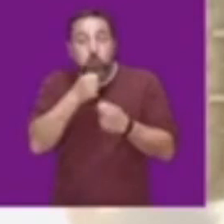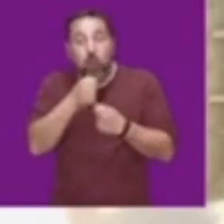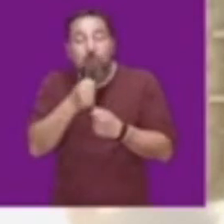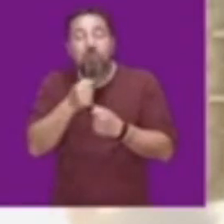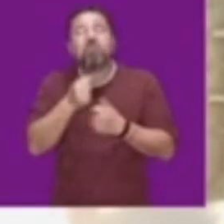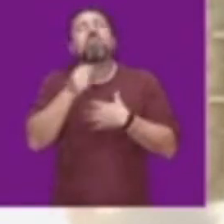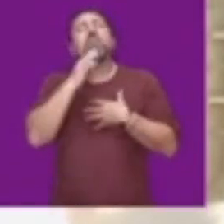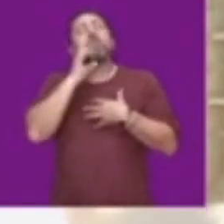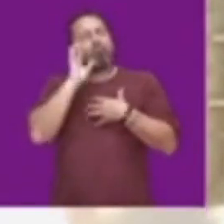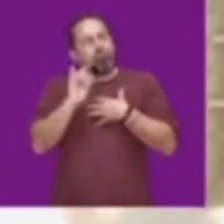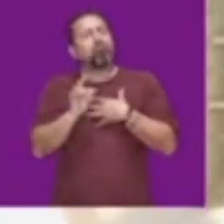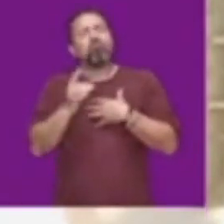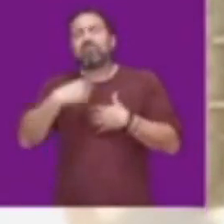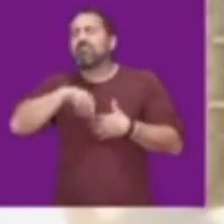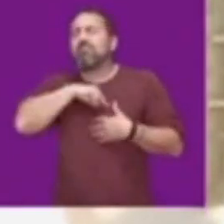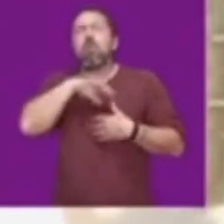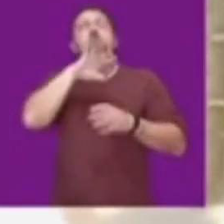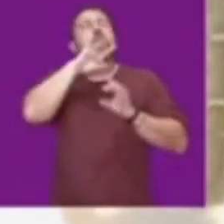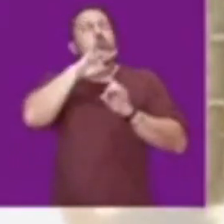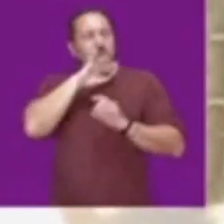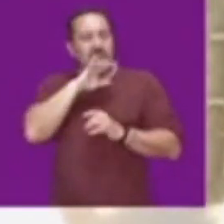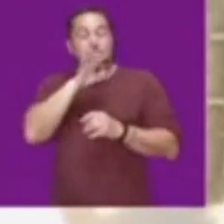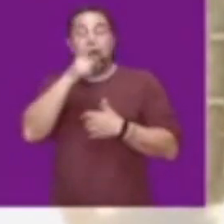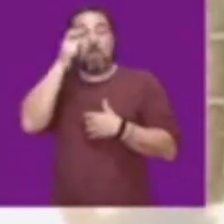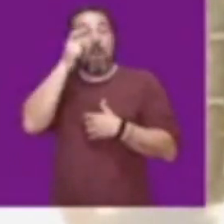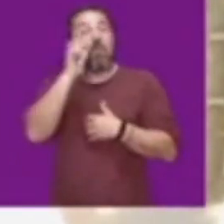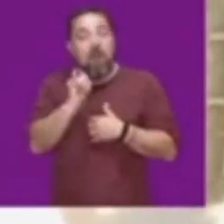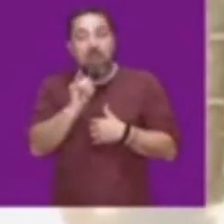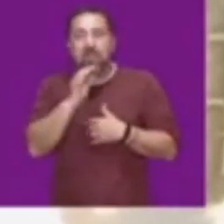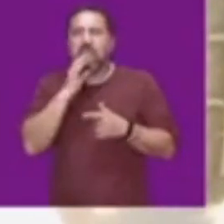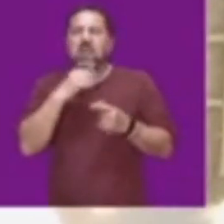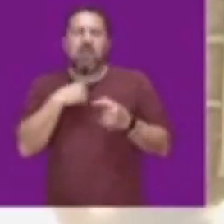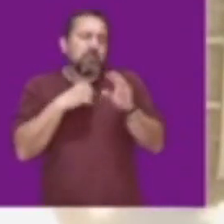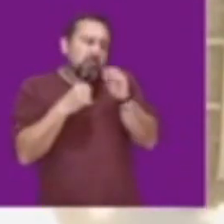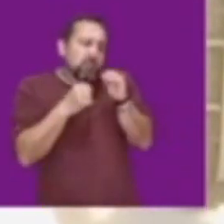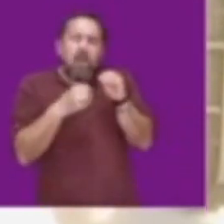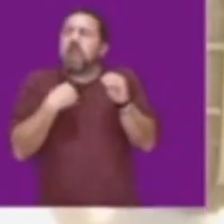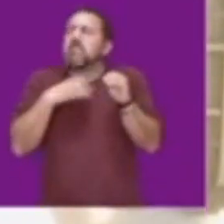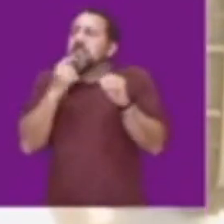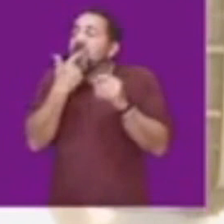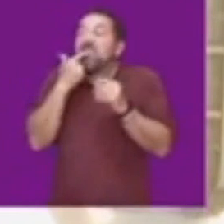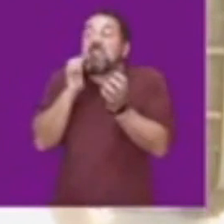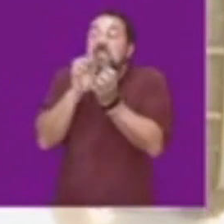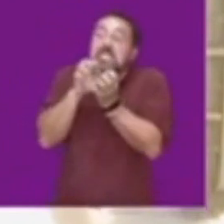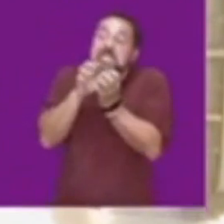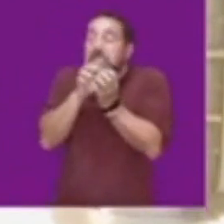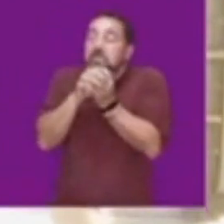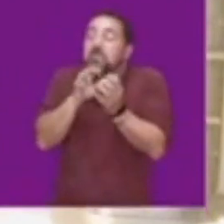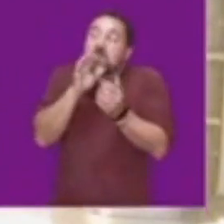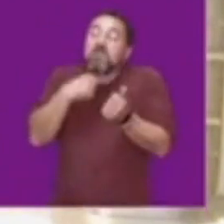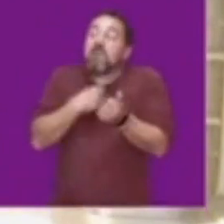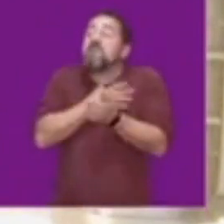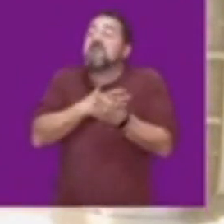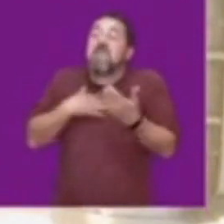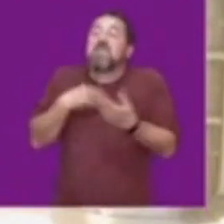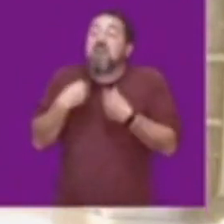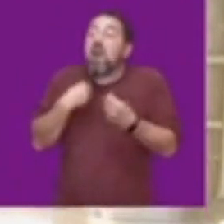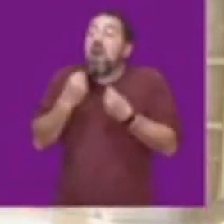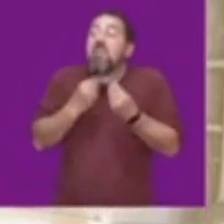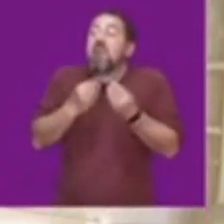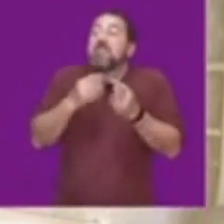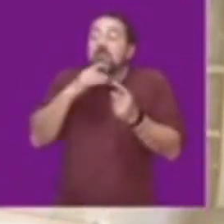locutora. Sí. Estamos muy contentos de tener ahí a Maru. Sí, a mí me castañetean los dientes de las ganas que tengo de